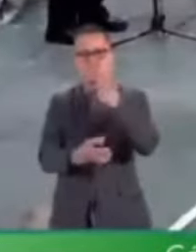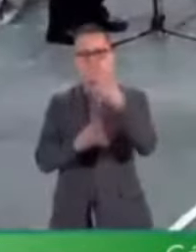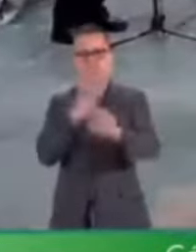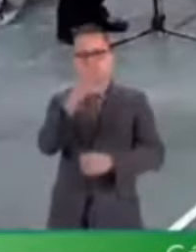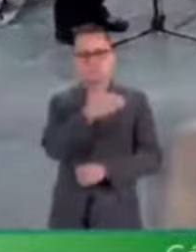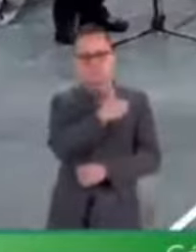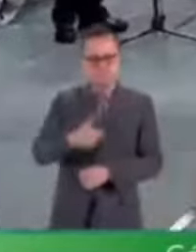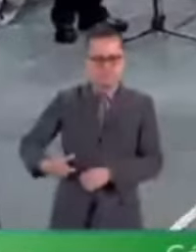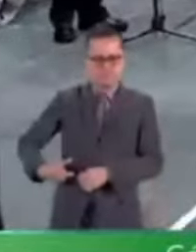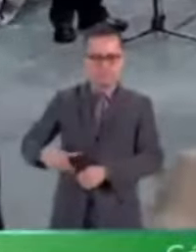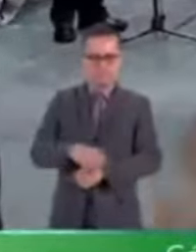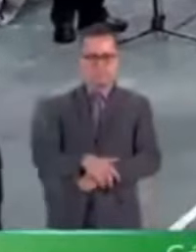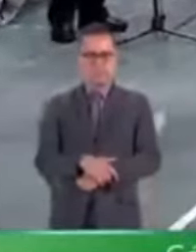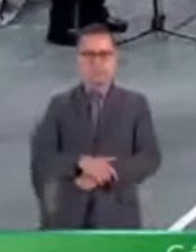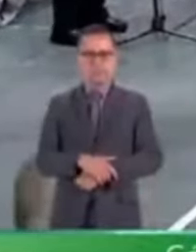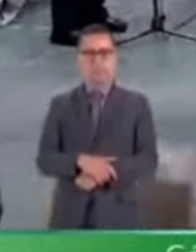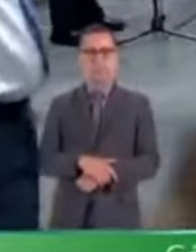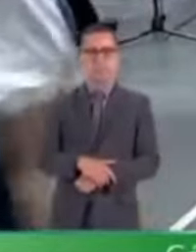Por eso